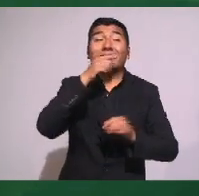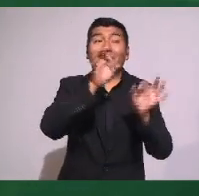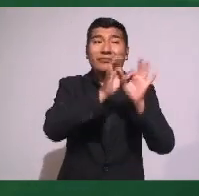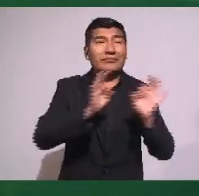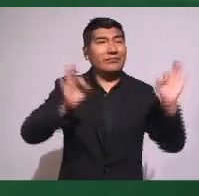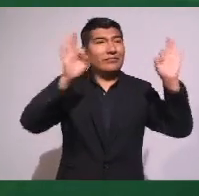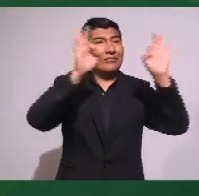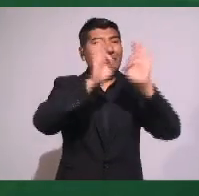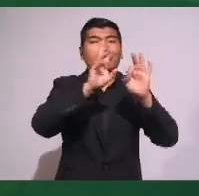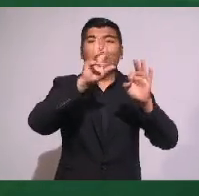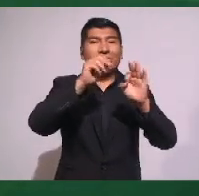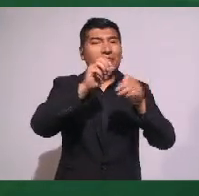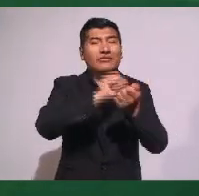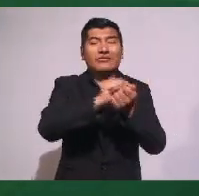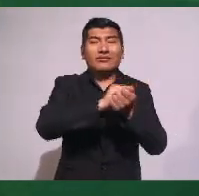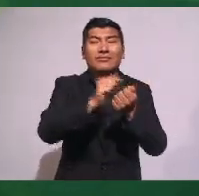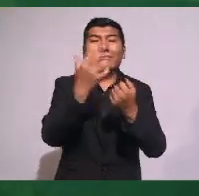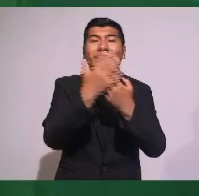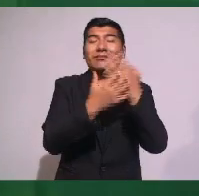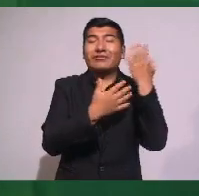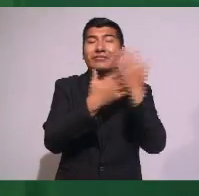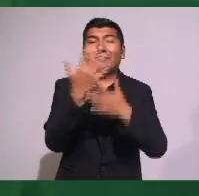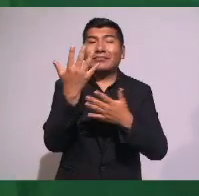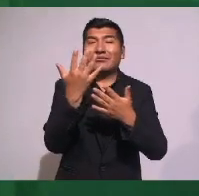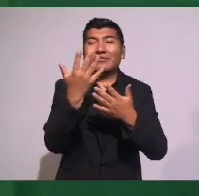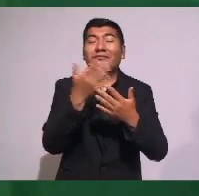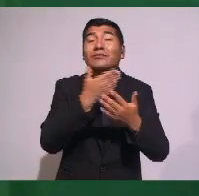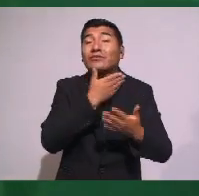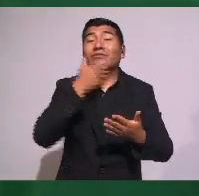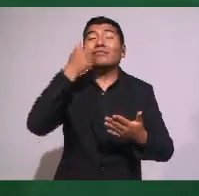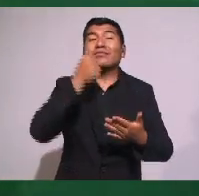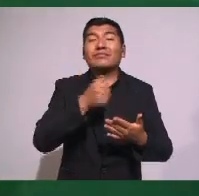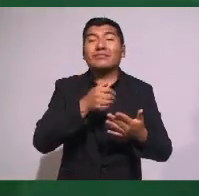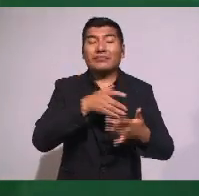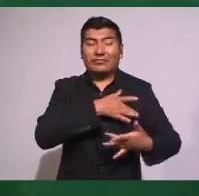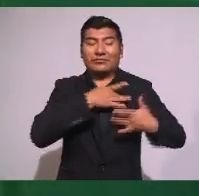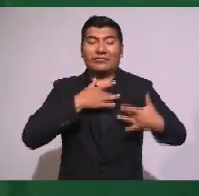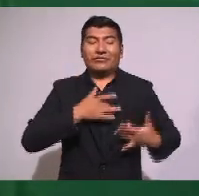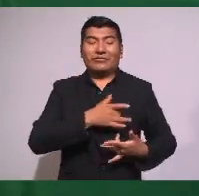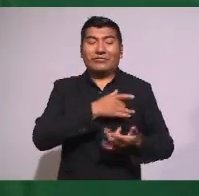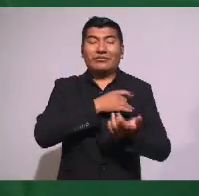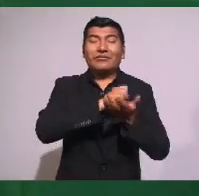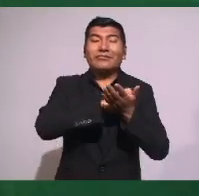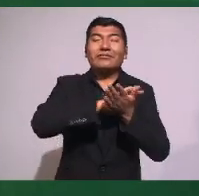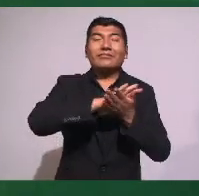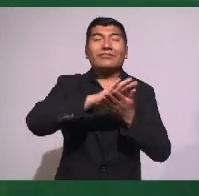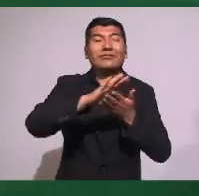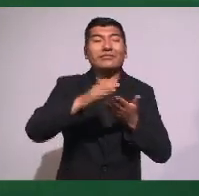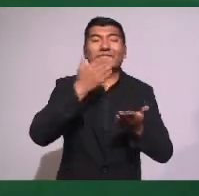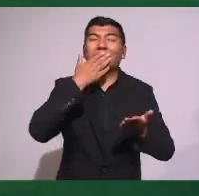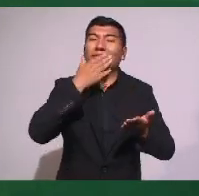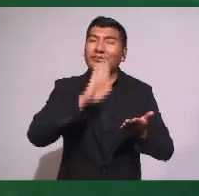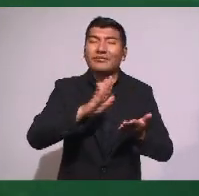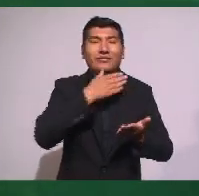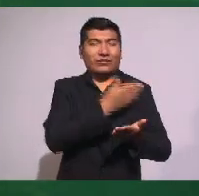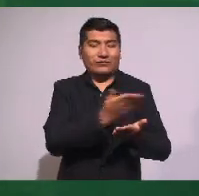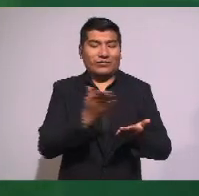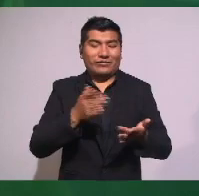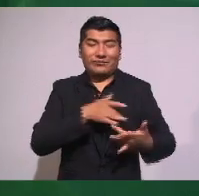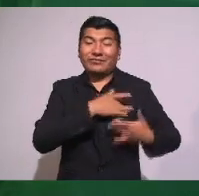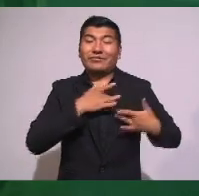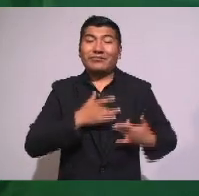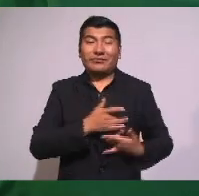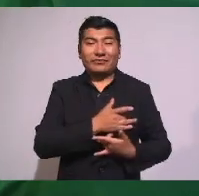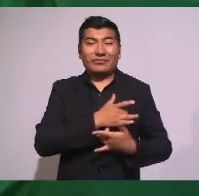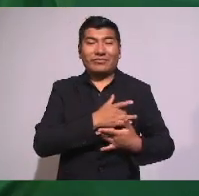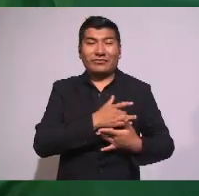no era lavarse las manos, sino limpiar el corazón, las intenciones, en contraposición